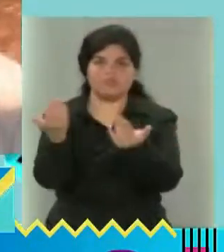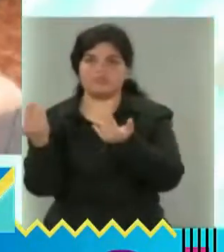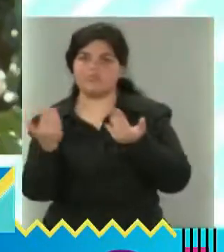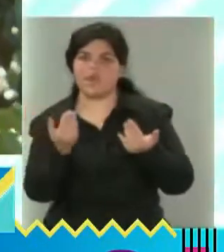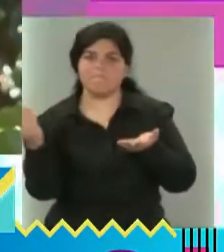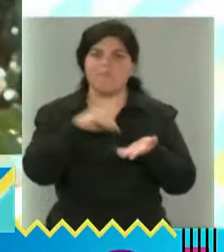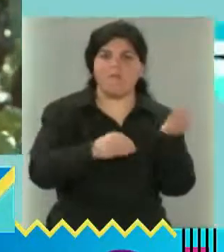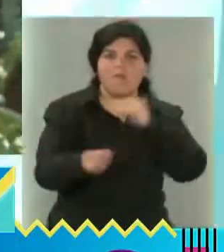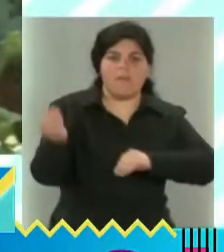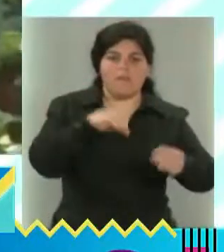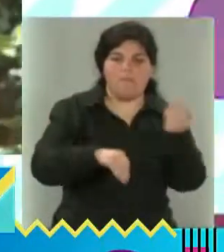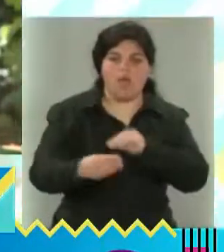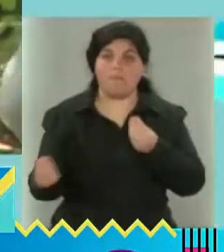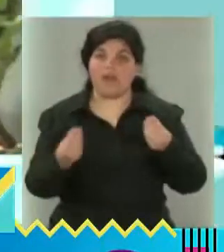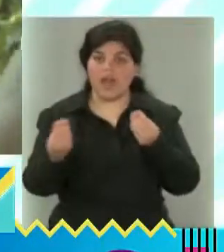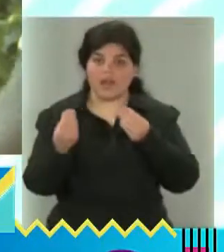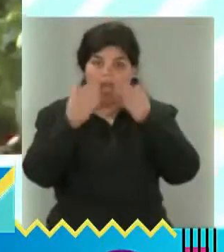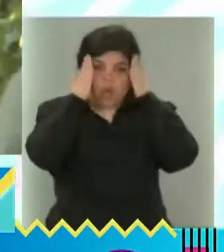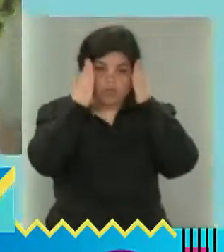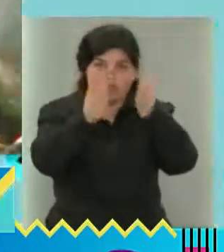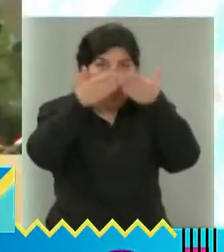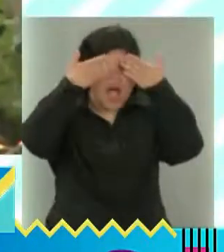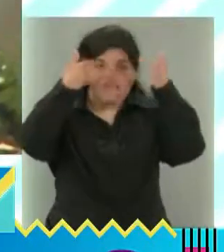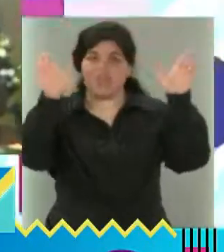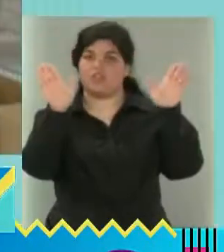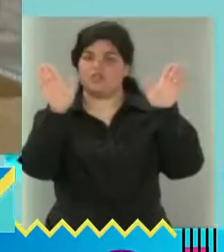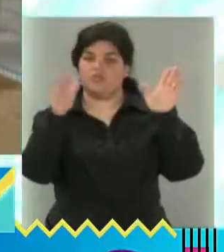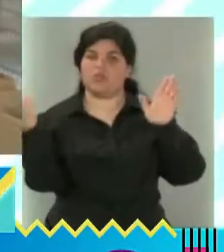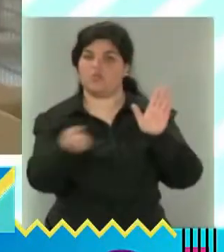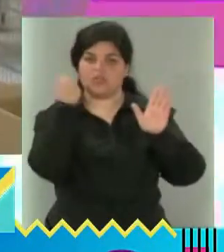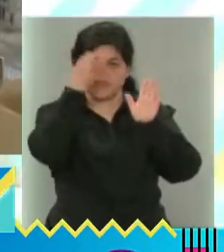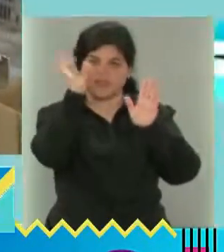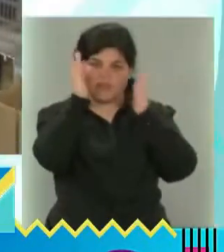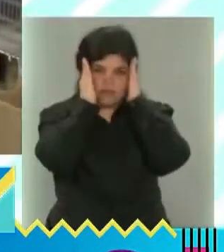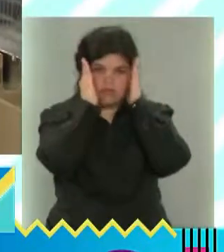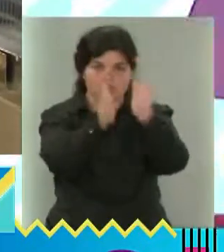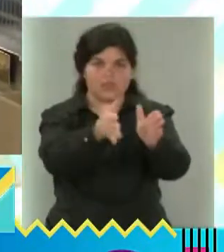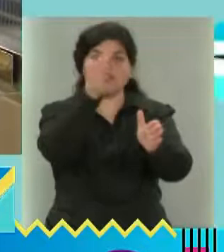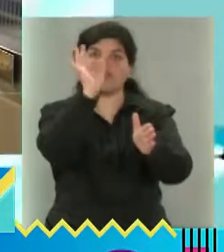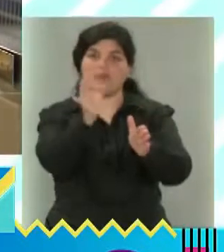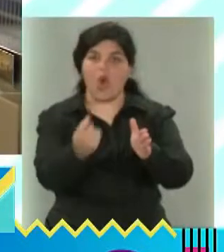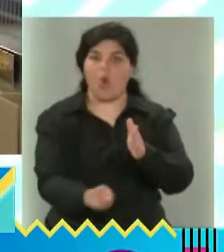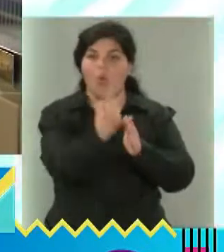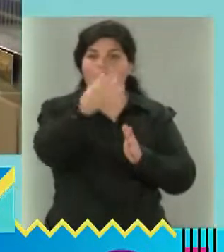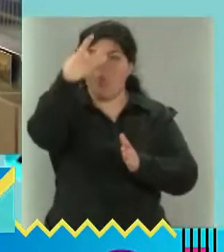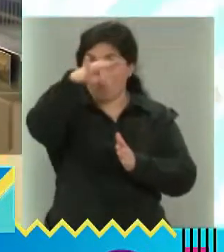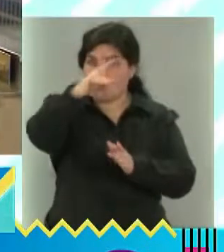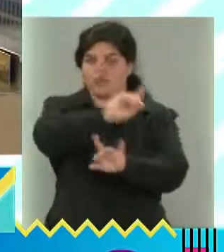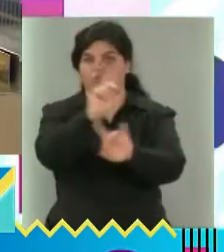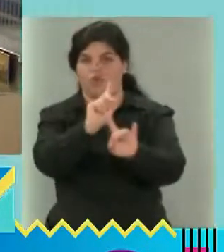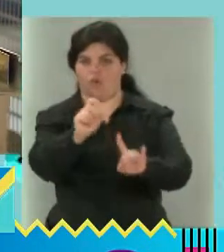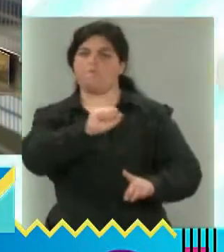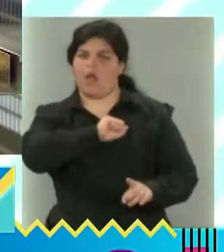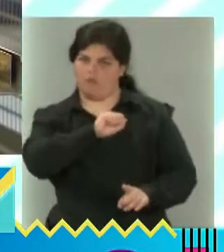futuro nos vayan dando otros horizontes y a dónde poder irnos dirigiendo, y no jugárnosla solamente con una sola variedad. Es indudable que el